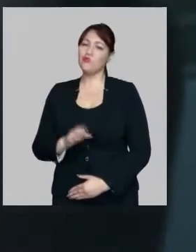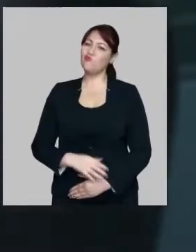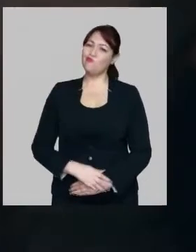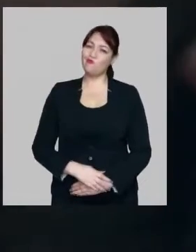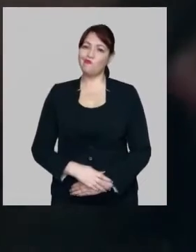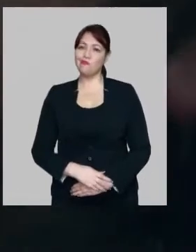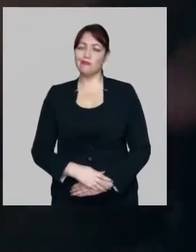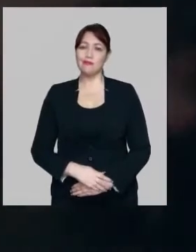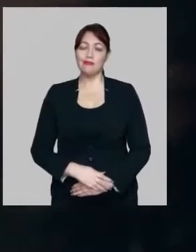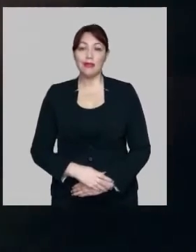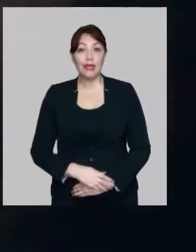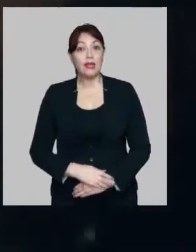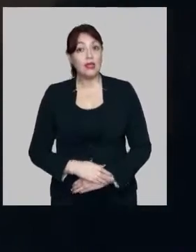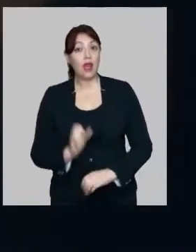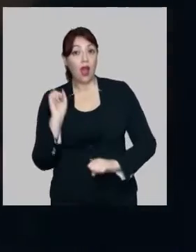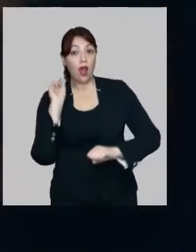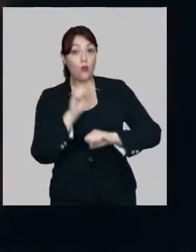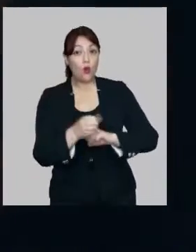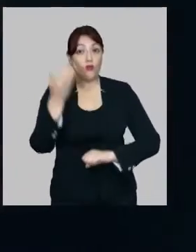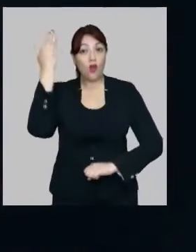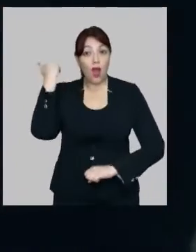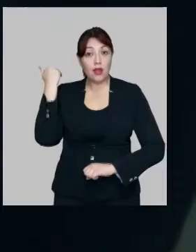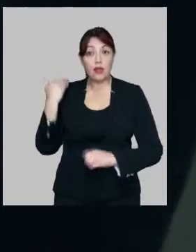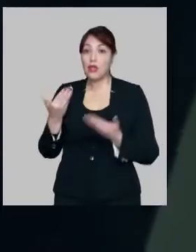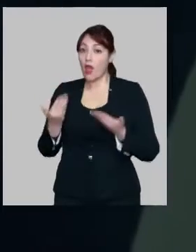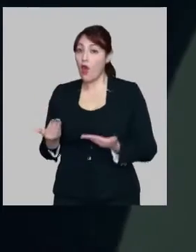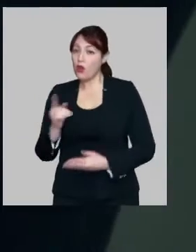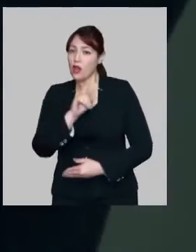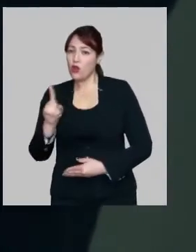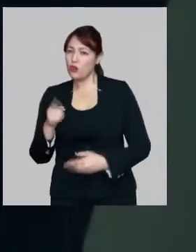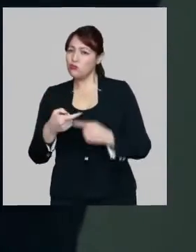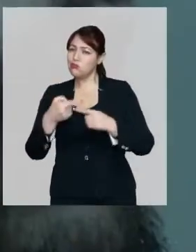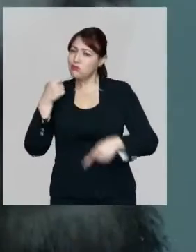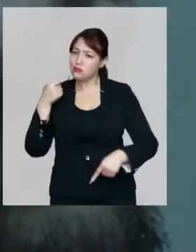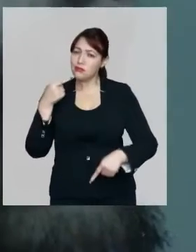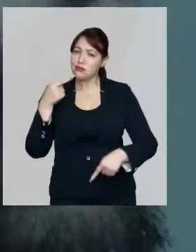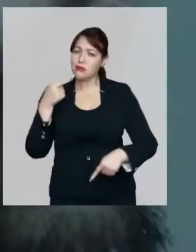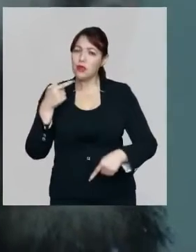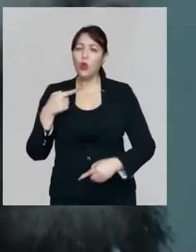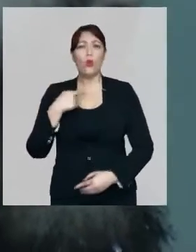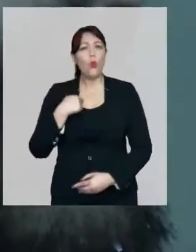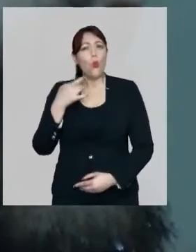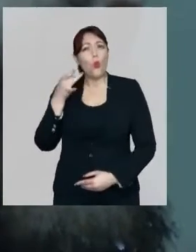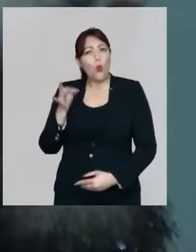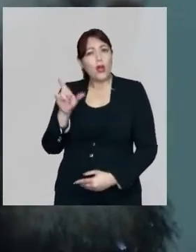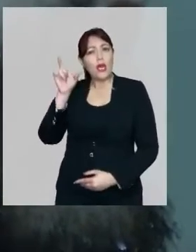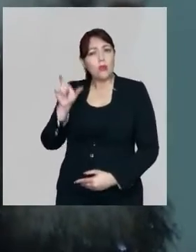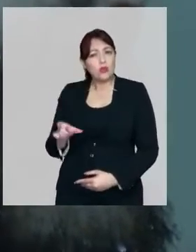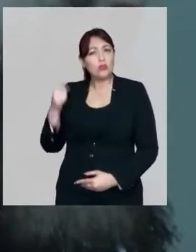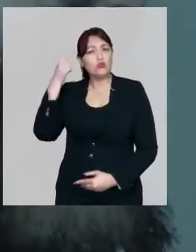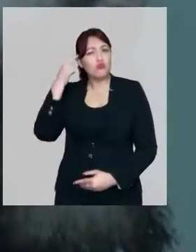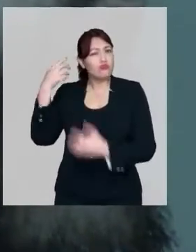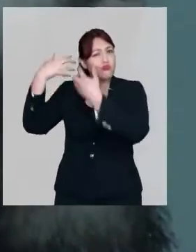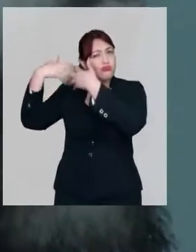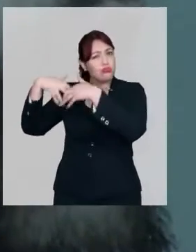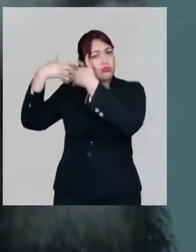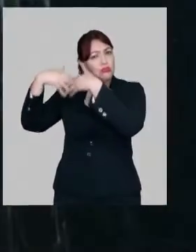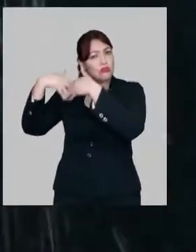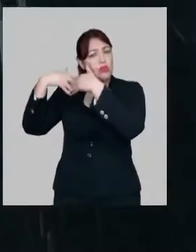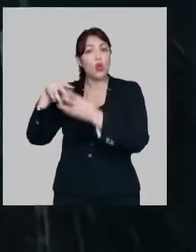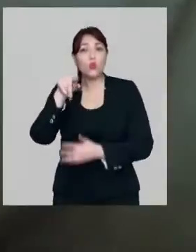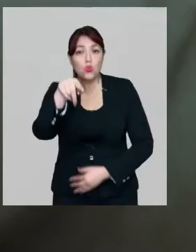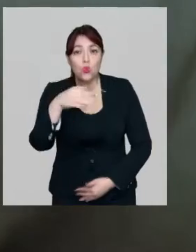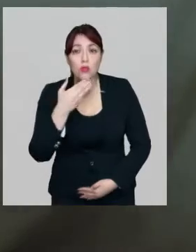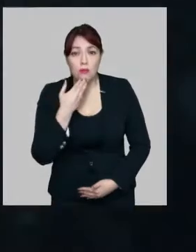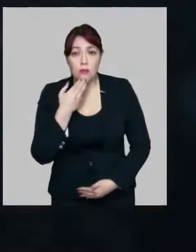opción. Si voté apruebo y ahora no apruebo, ¿estoy siendo inconsecuente? ¿Seré el único que se está armando este caldo de cabeza? Y